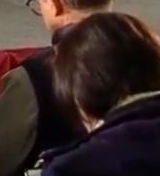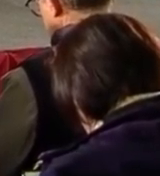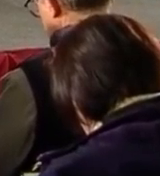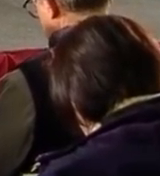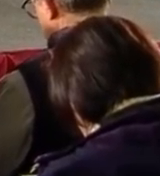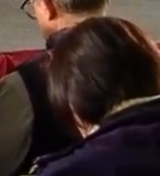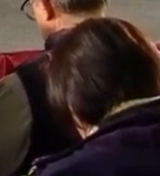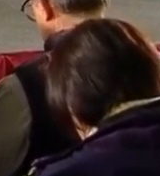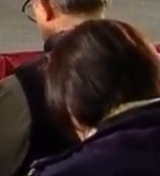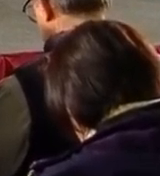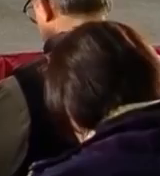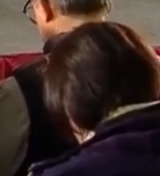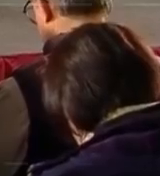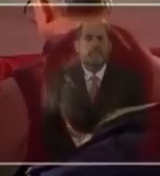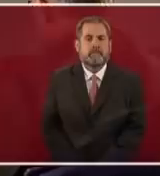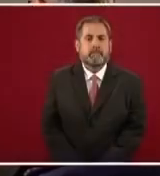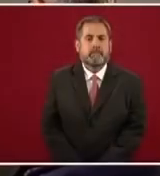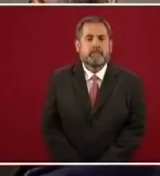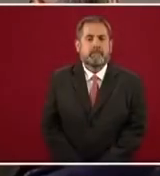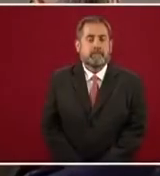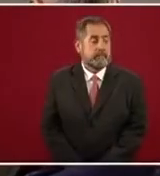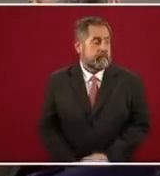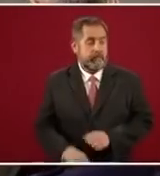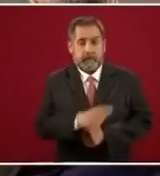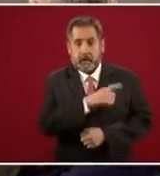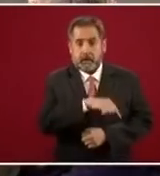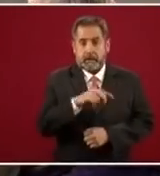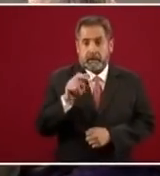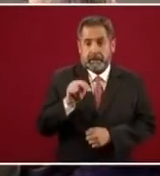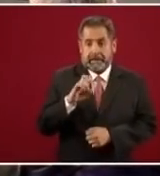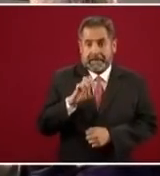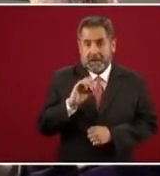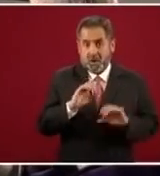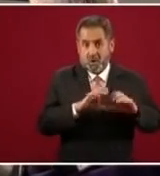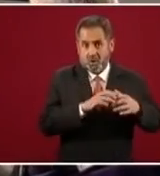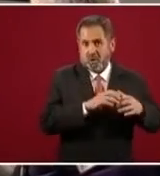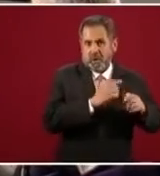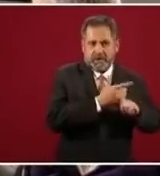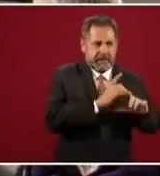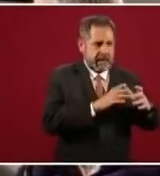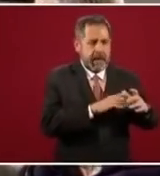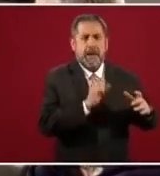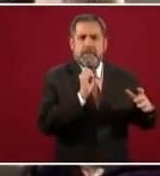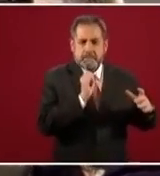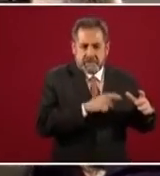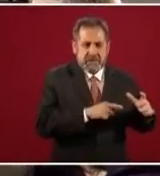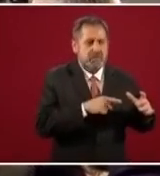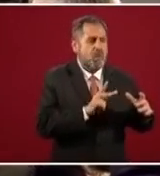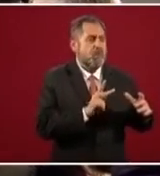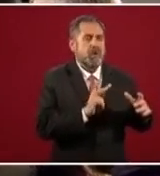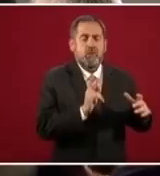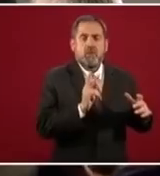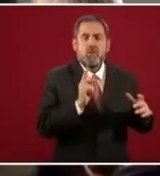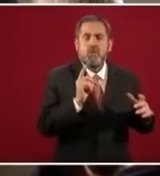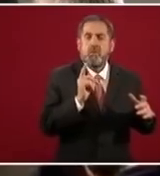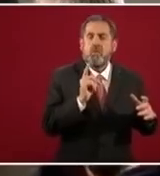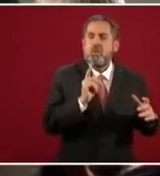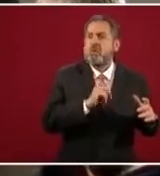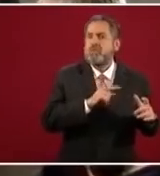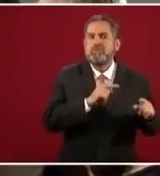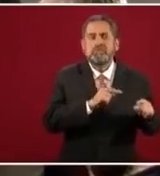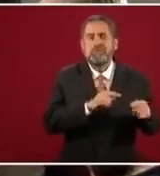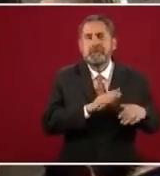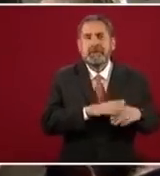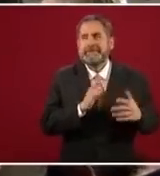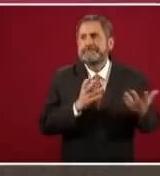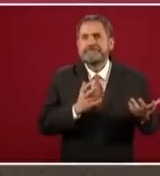El neoliberalismo, pues, es lo mismo, con más